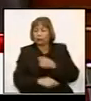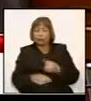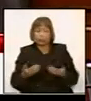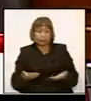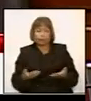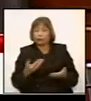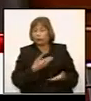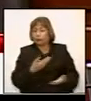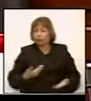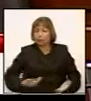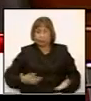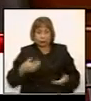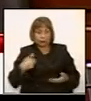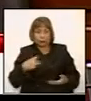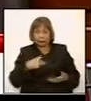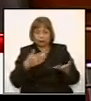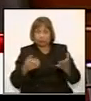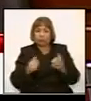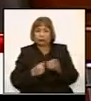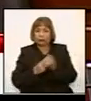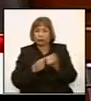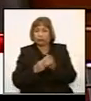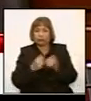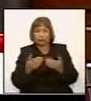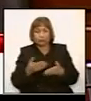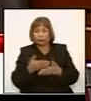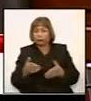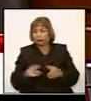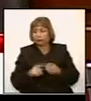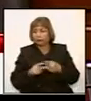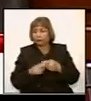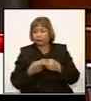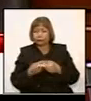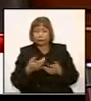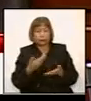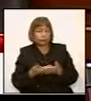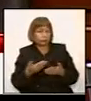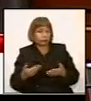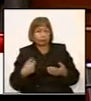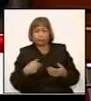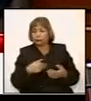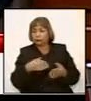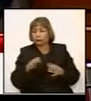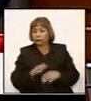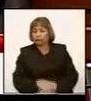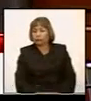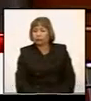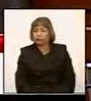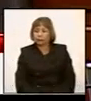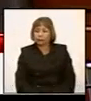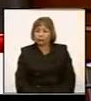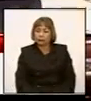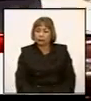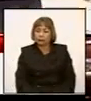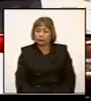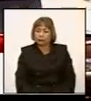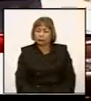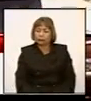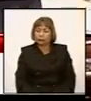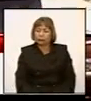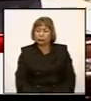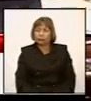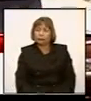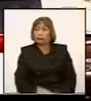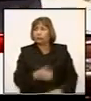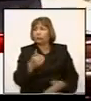parte, presidente, vamos a apoyar este proyecto porque también es una iniciativa de colegas de nuestra bancada. Gracias, presidente.